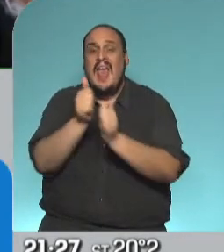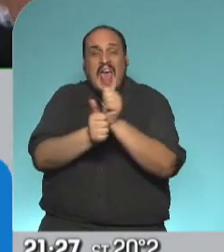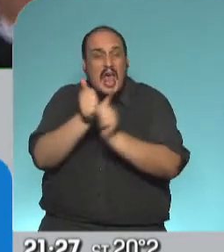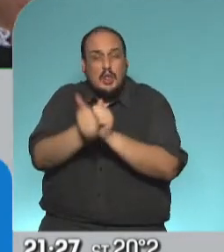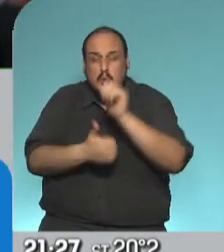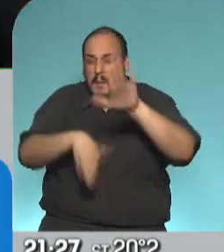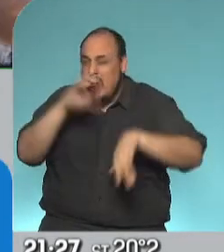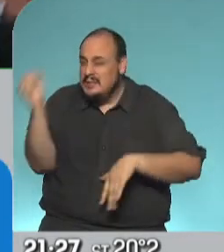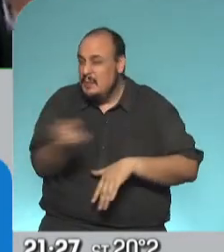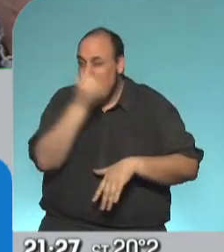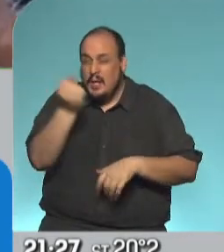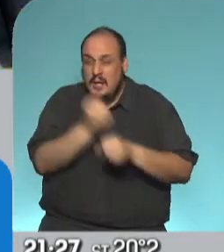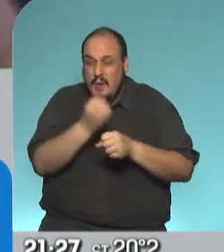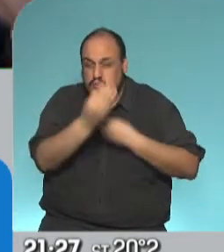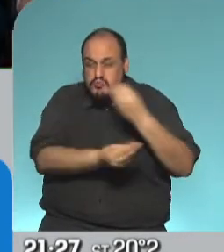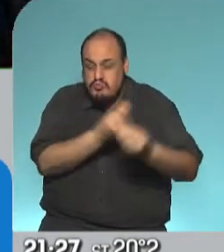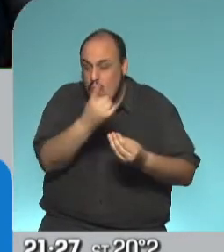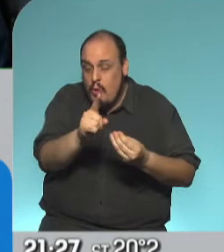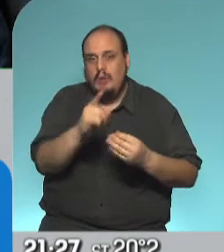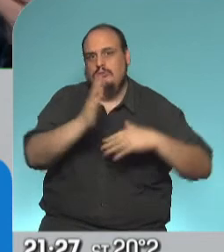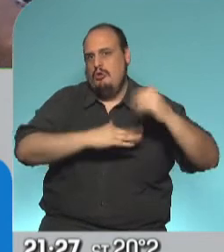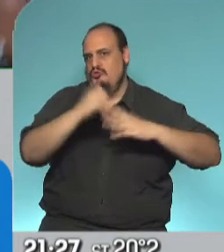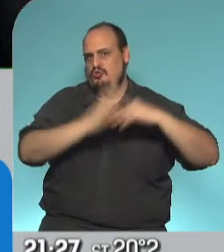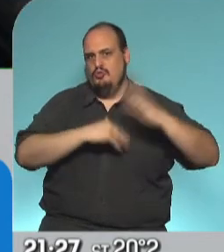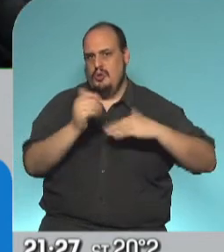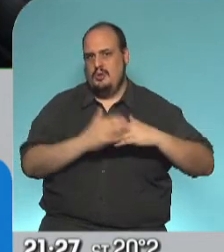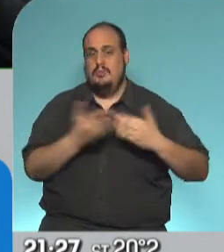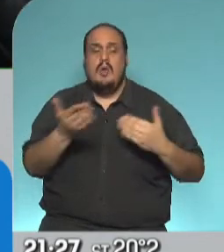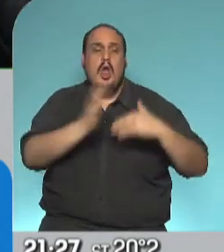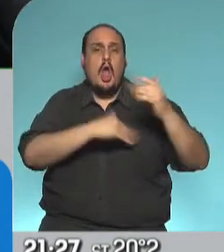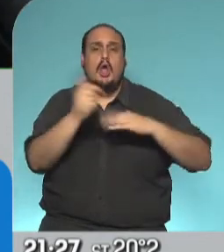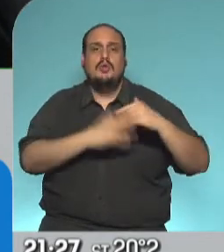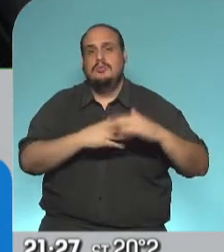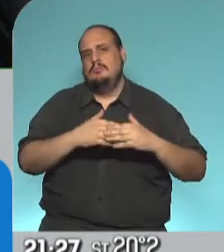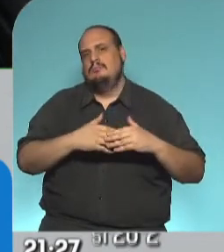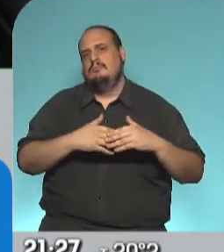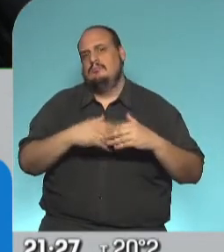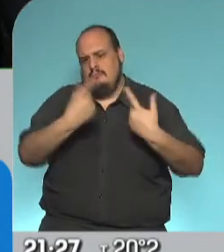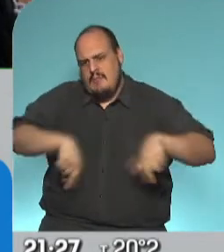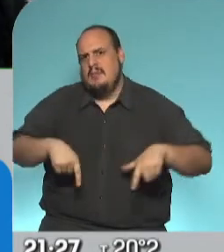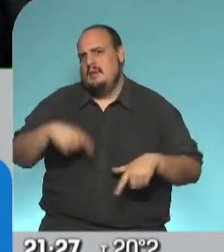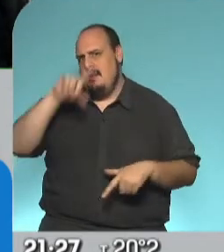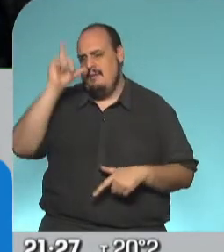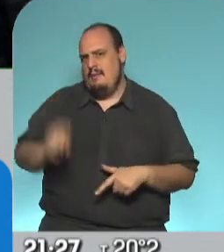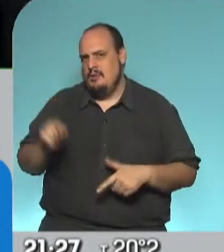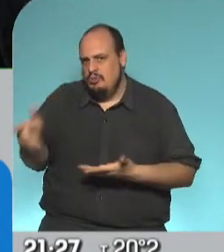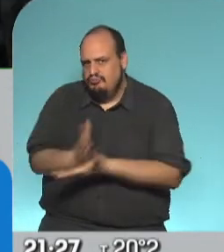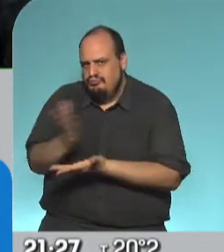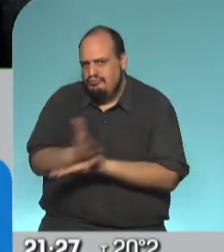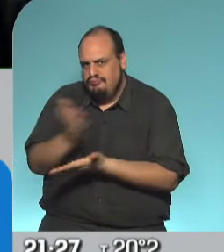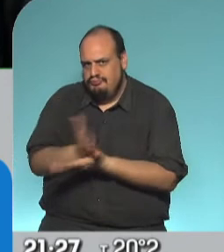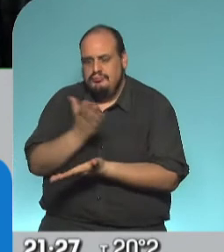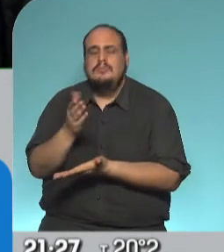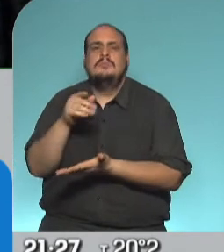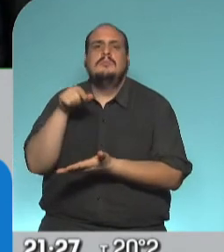cree más trabajo que la industria de la construcción, porque el 90% de los materiales son nacionales, porque además en